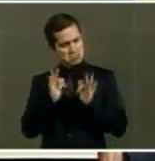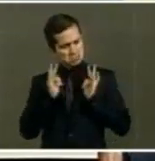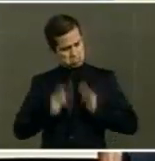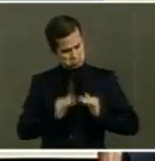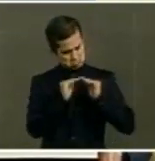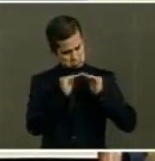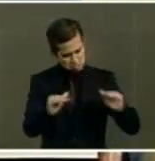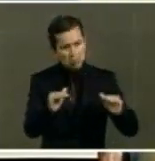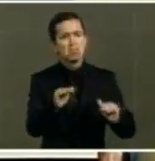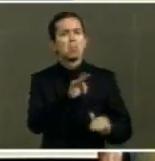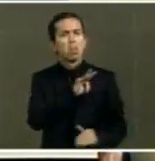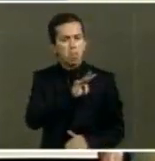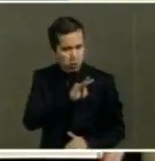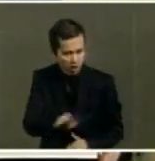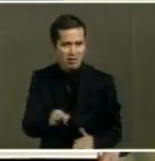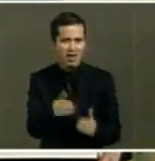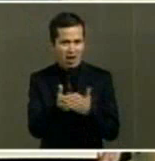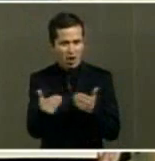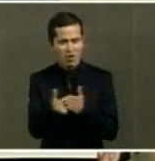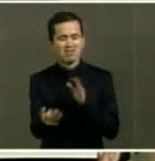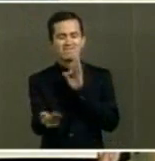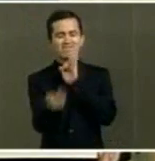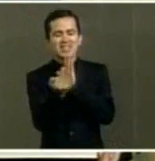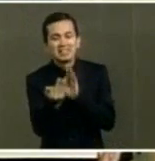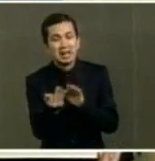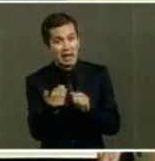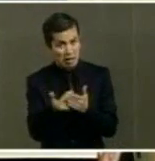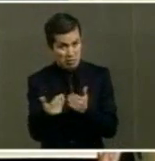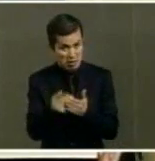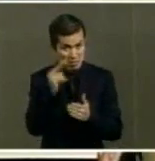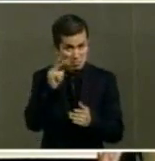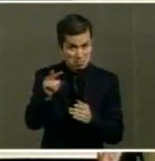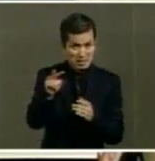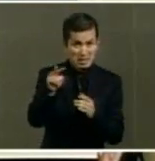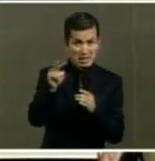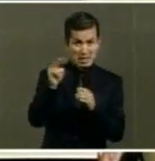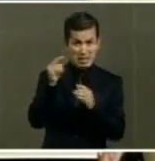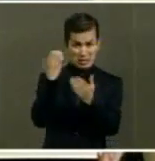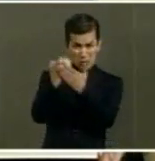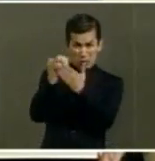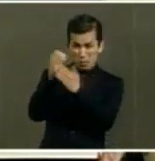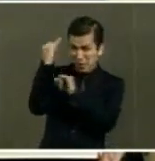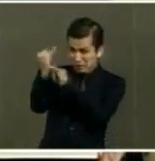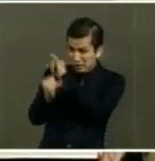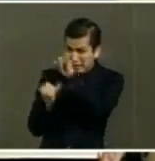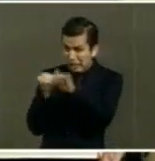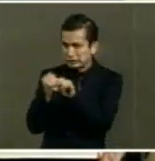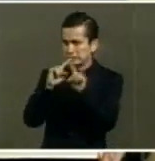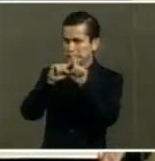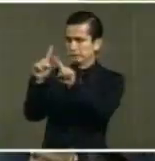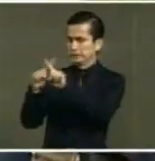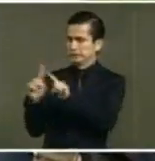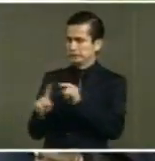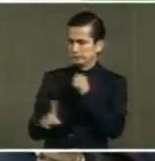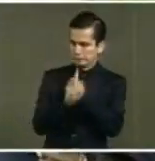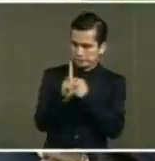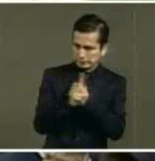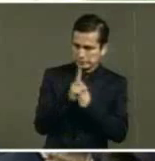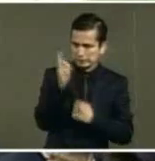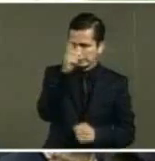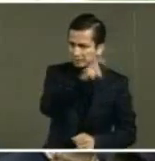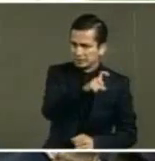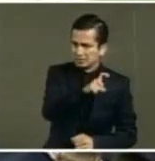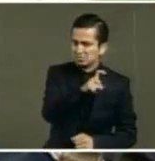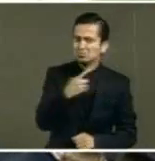y superar las muy difíciles condiciones que vemos en la economía internacional. La